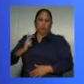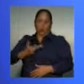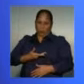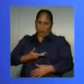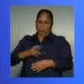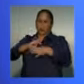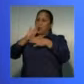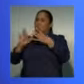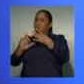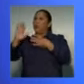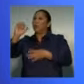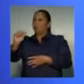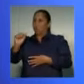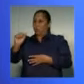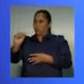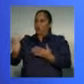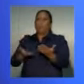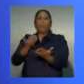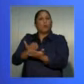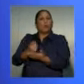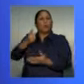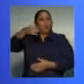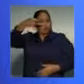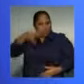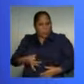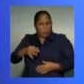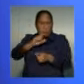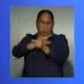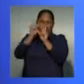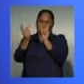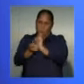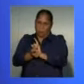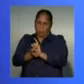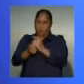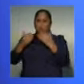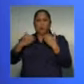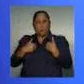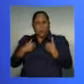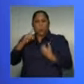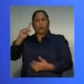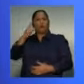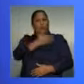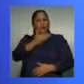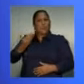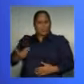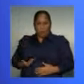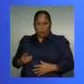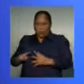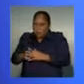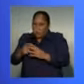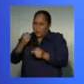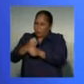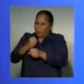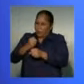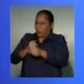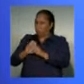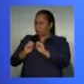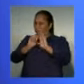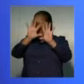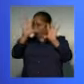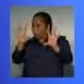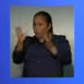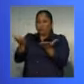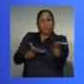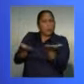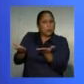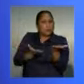amplio proponemos un verdadero cambio tener por fin un estado activo un estado transparente al